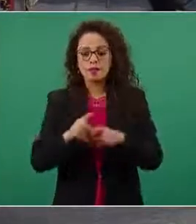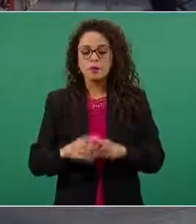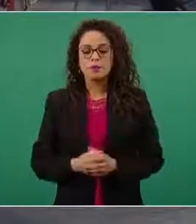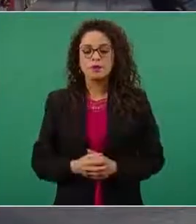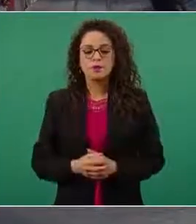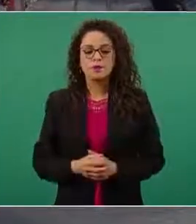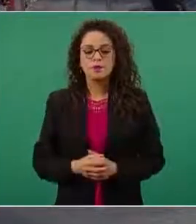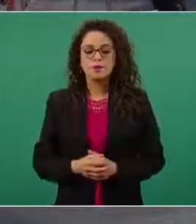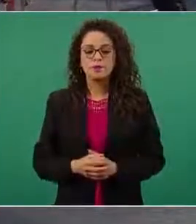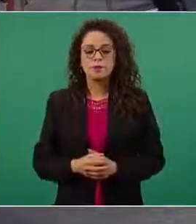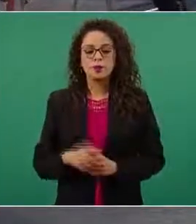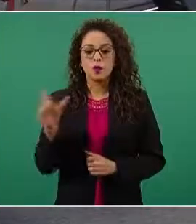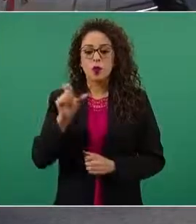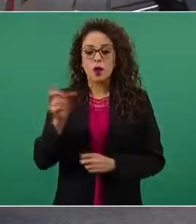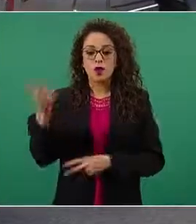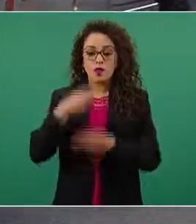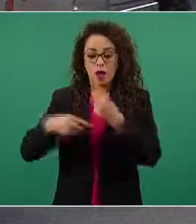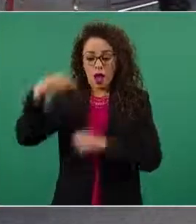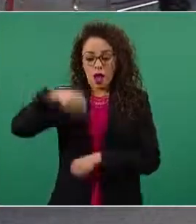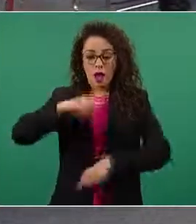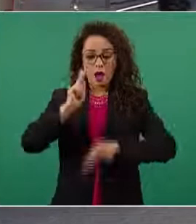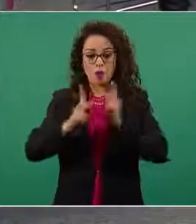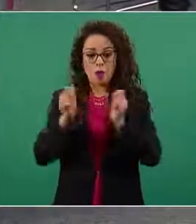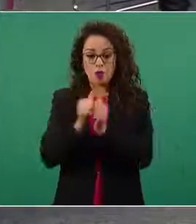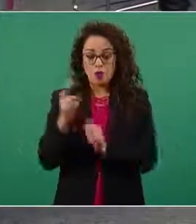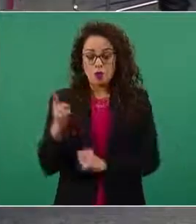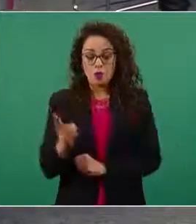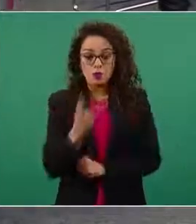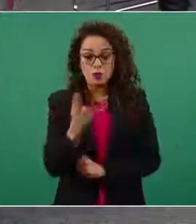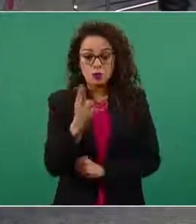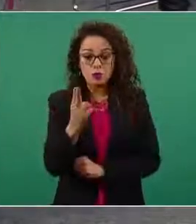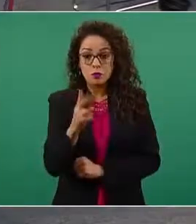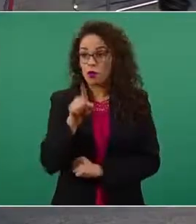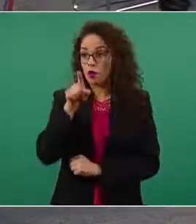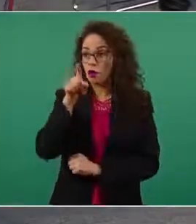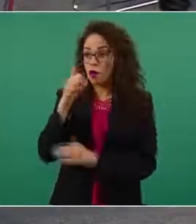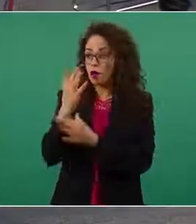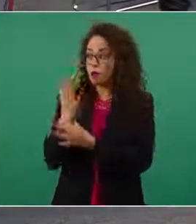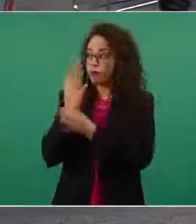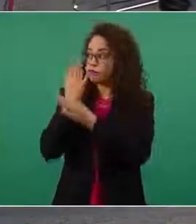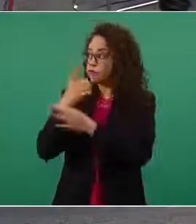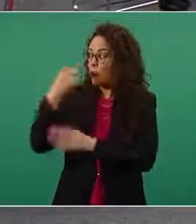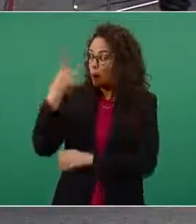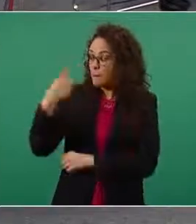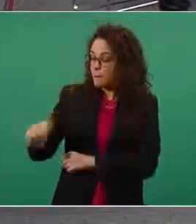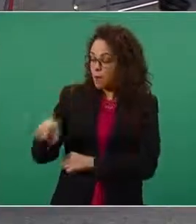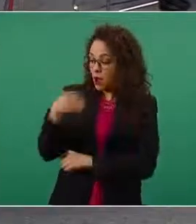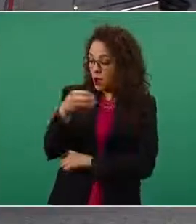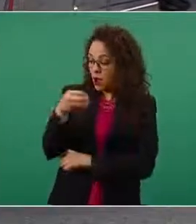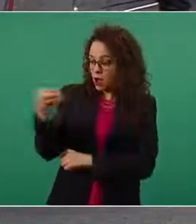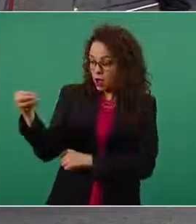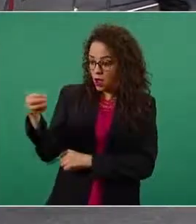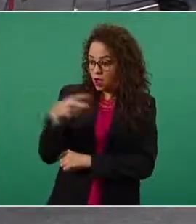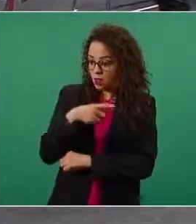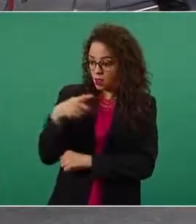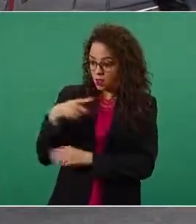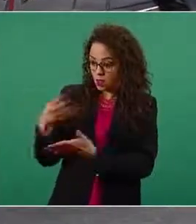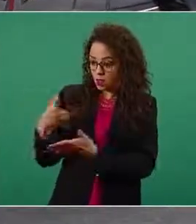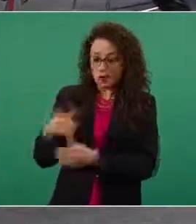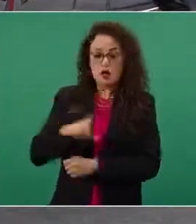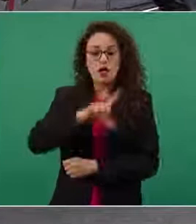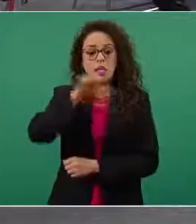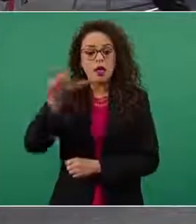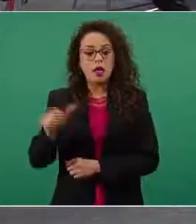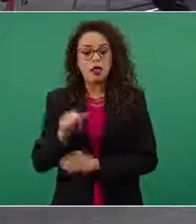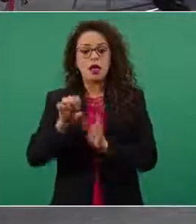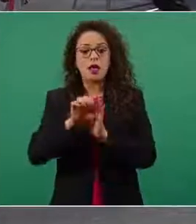cuando uno habla aquí con usted y usted gira una instrucción y luego nosotros recibimos, por